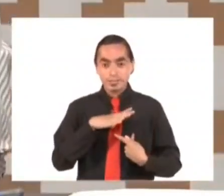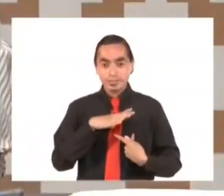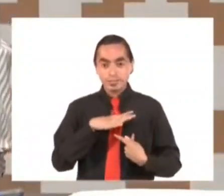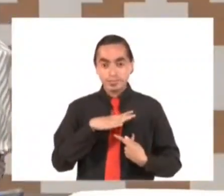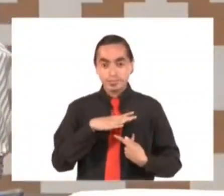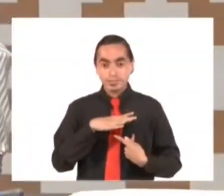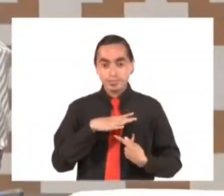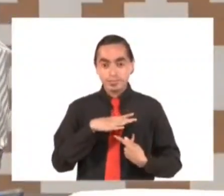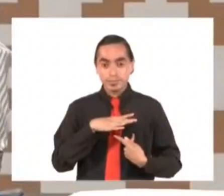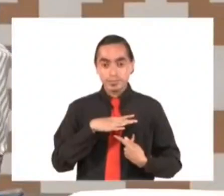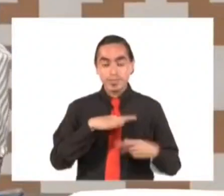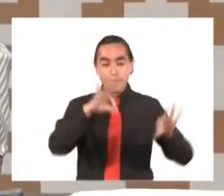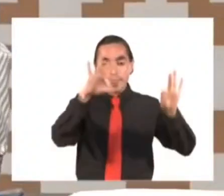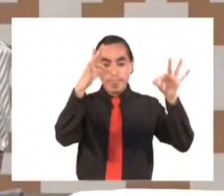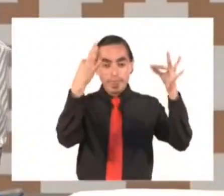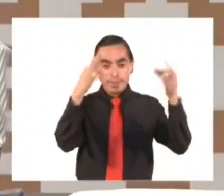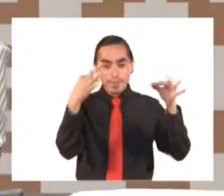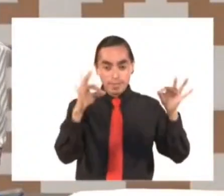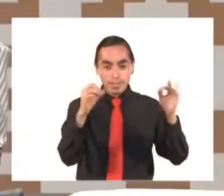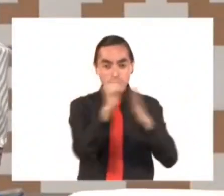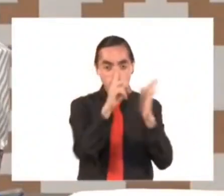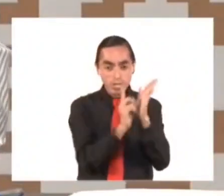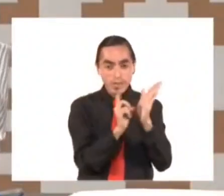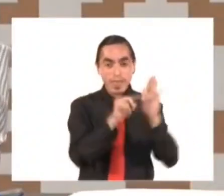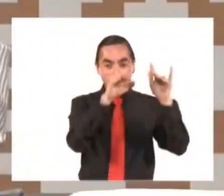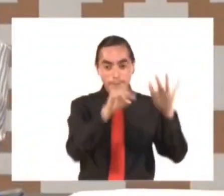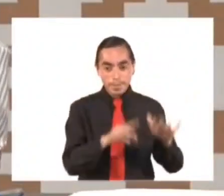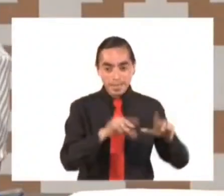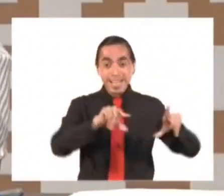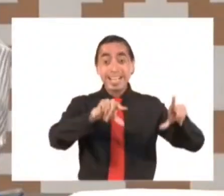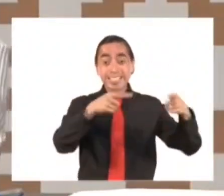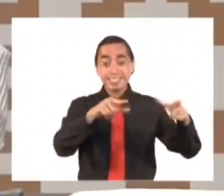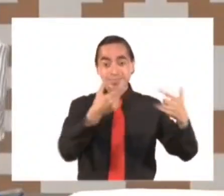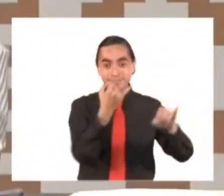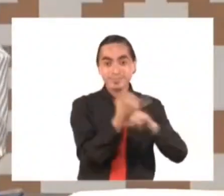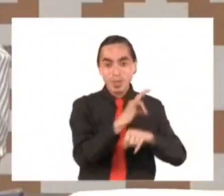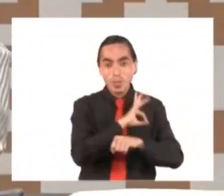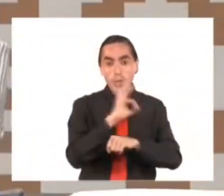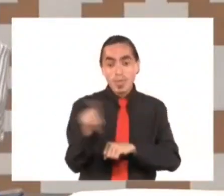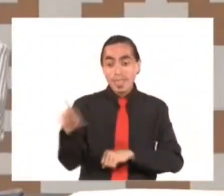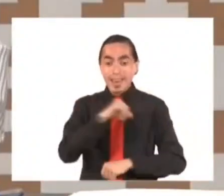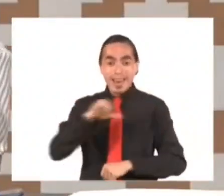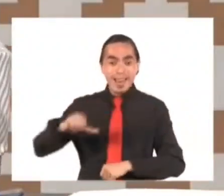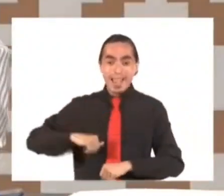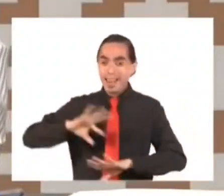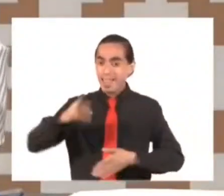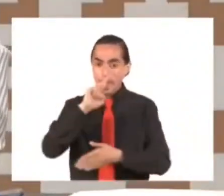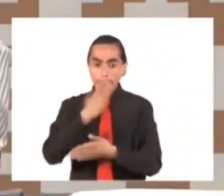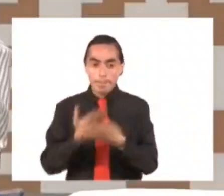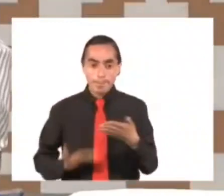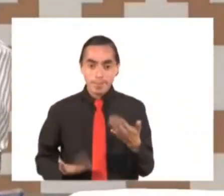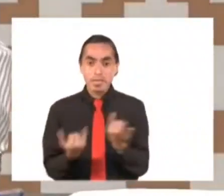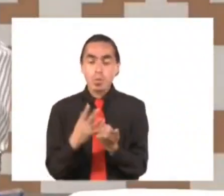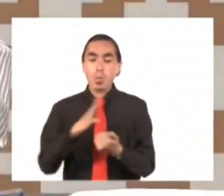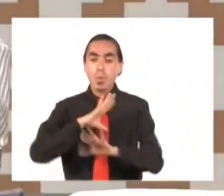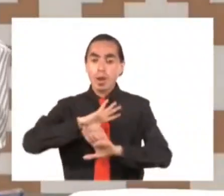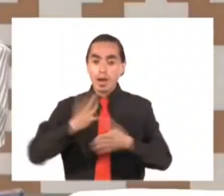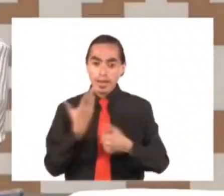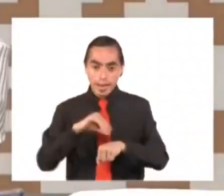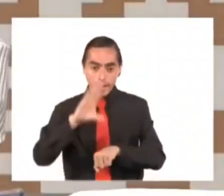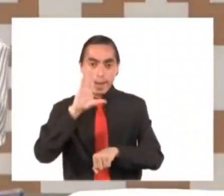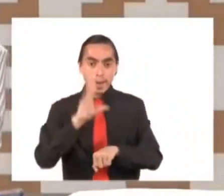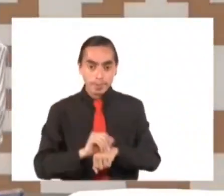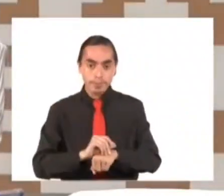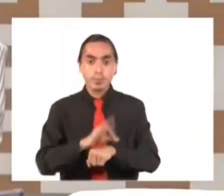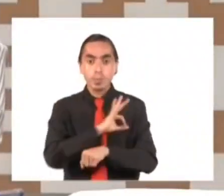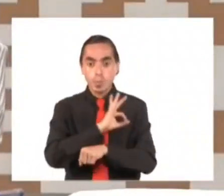uno de los campos, de los requisitos de manera digital, la alcaldía los recibe, pero inmediatamente se reciben, se emite el permiso y el